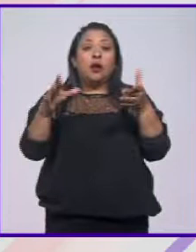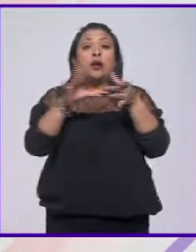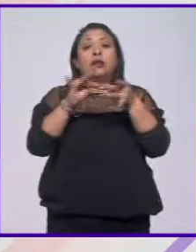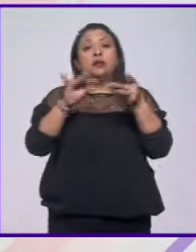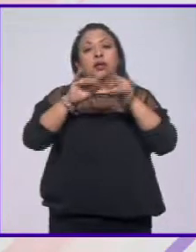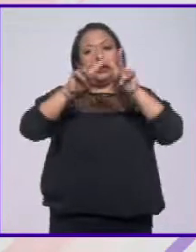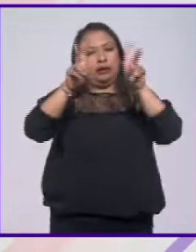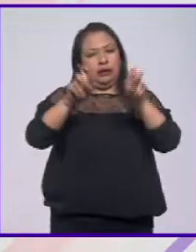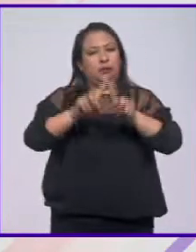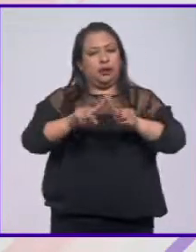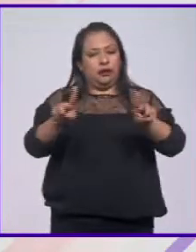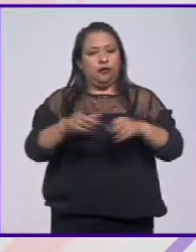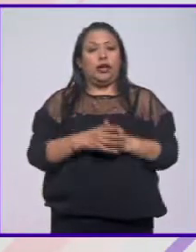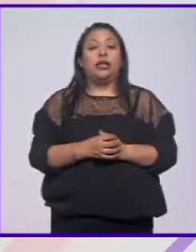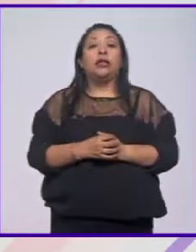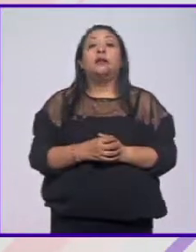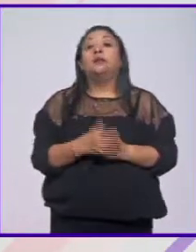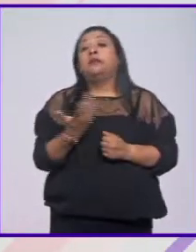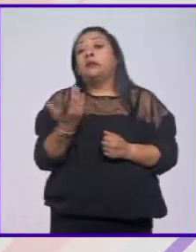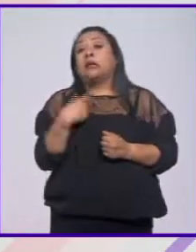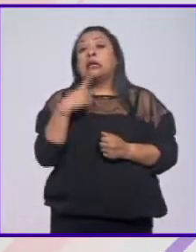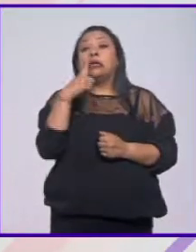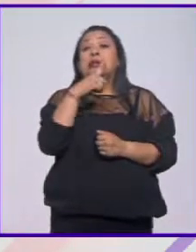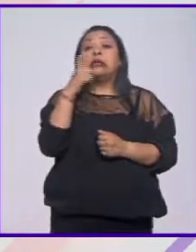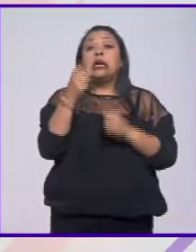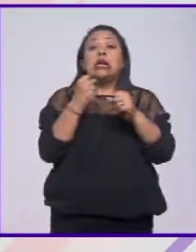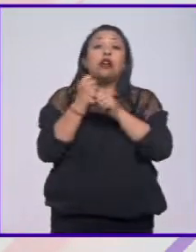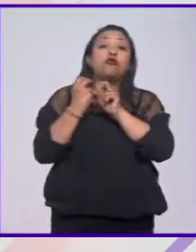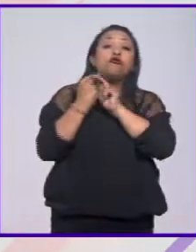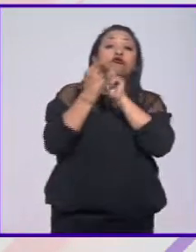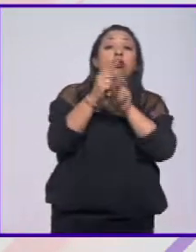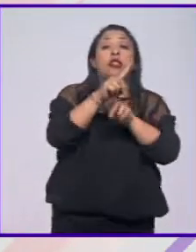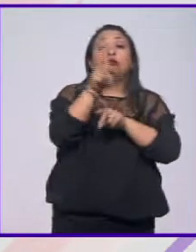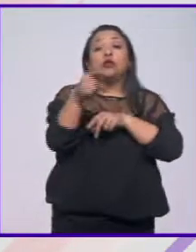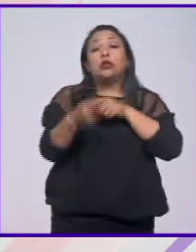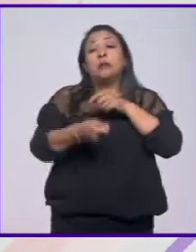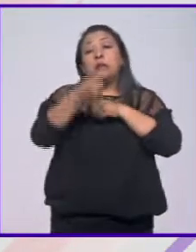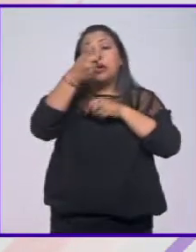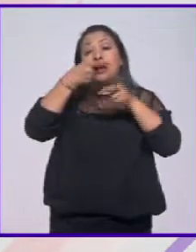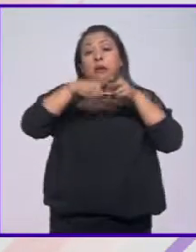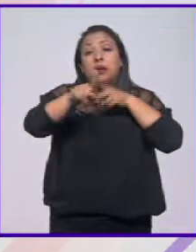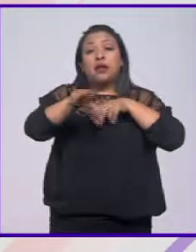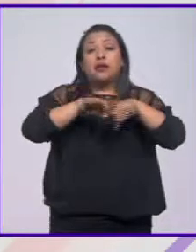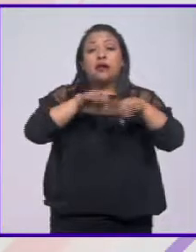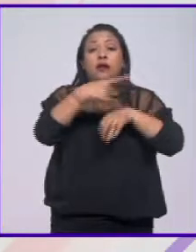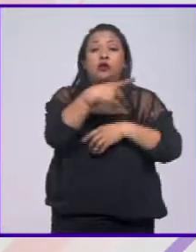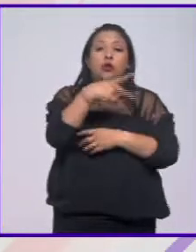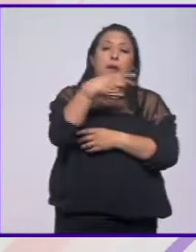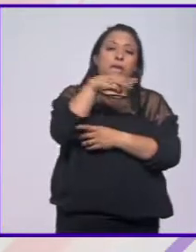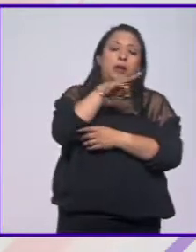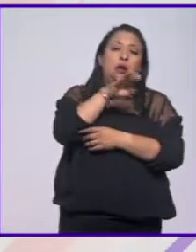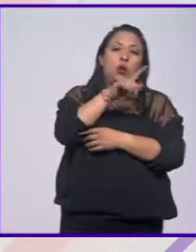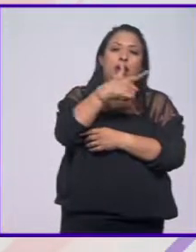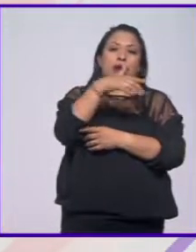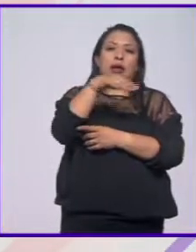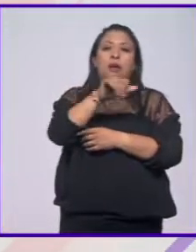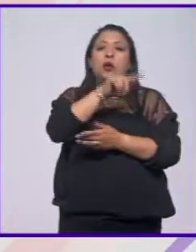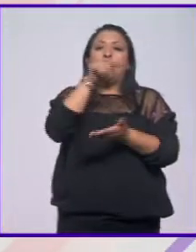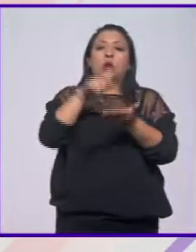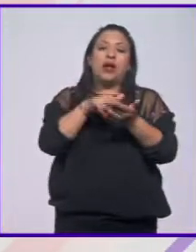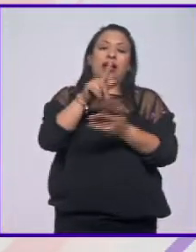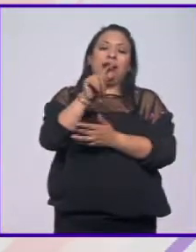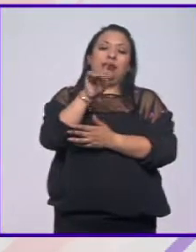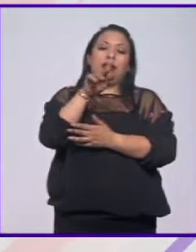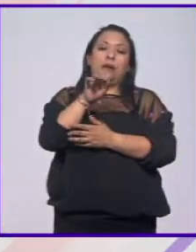otros asuntos, Karen, porque más de 100 años después de los primeros trabajos de Manuel Gamio en las entrañas del Templo Mayor,